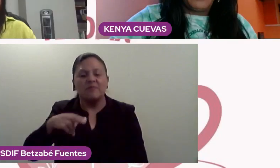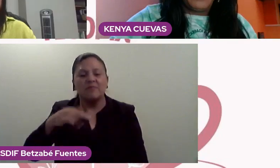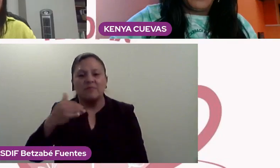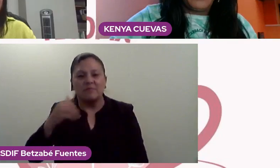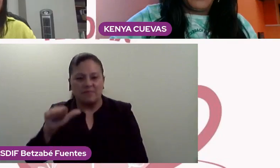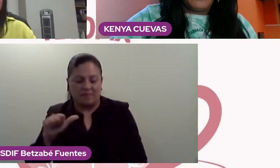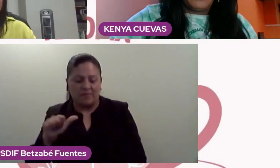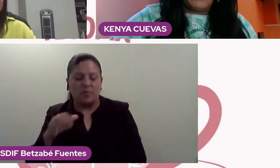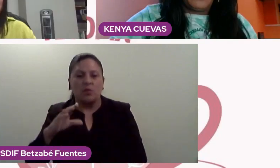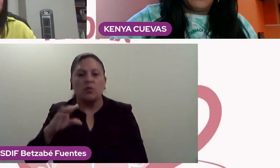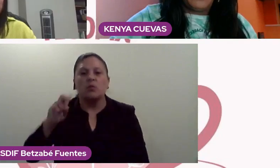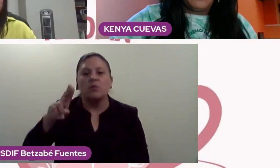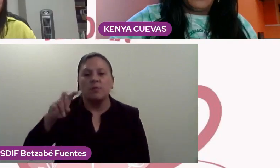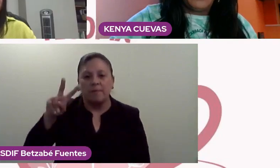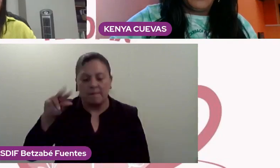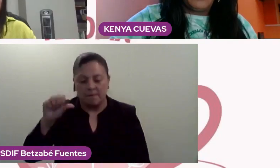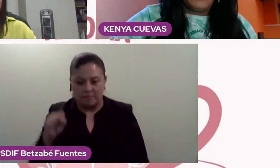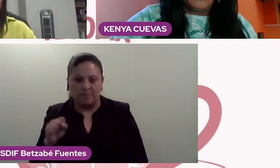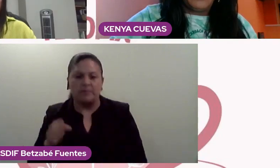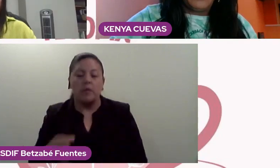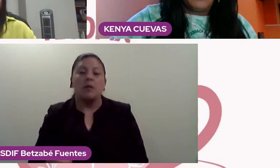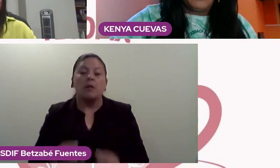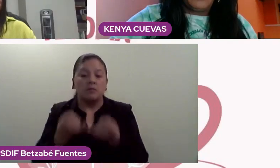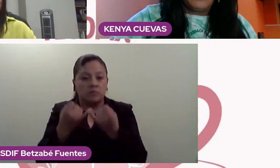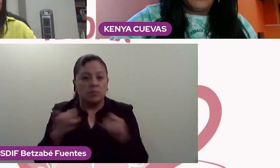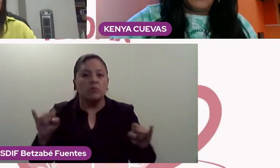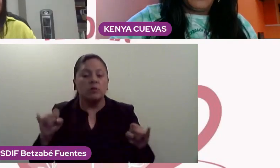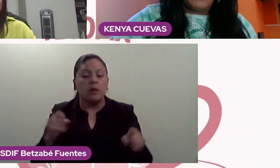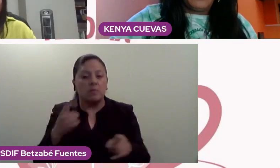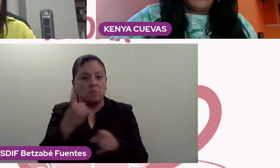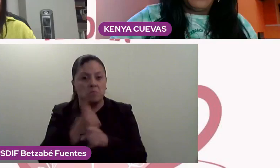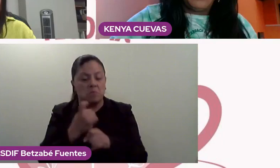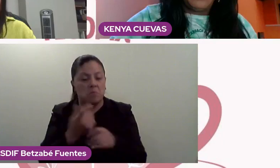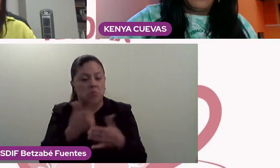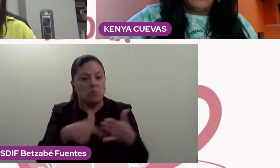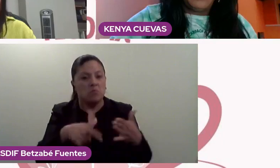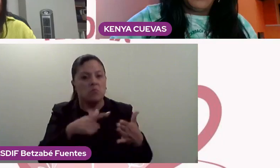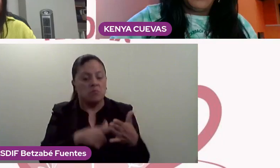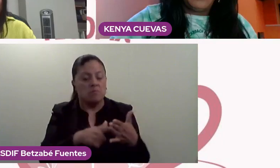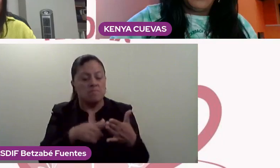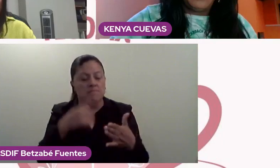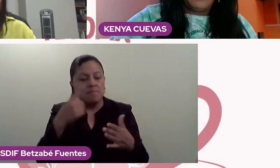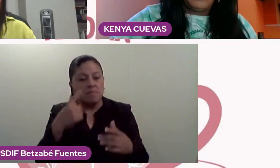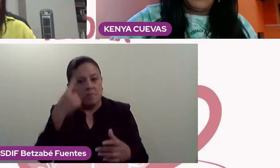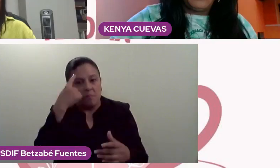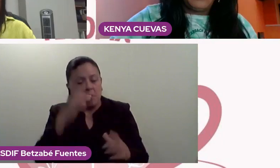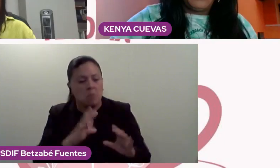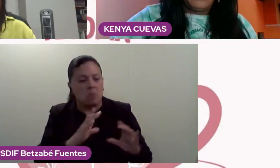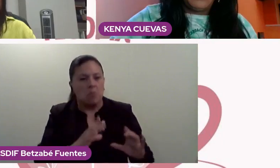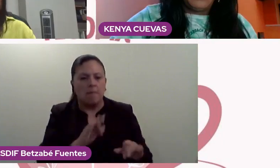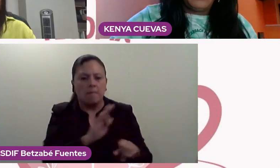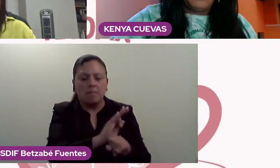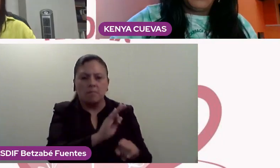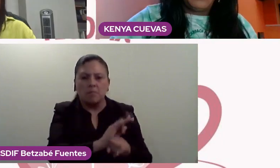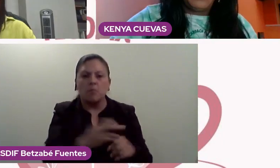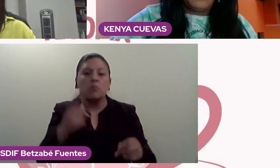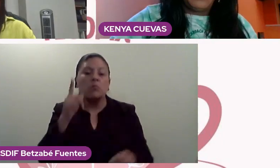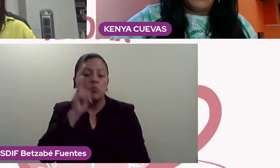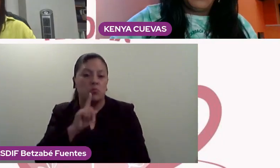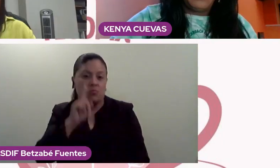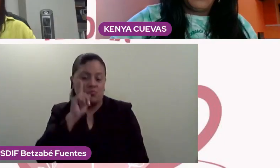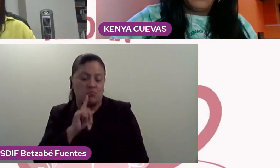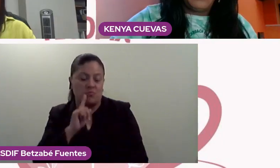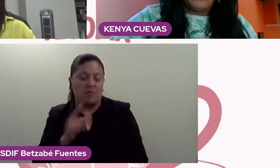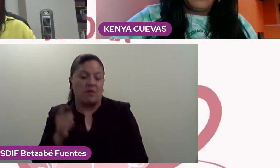En 2020 inaugura el primer refugio para mujeres trans en México, que lleva el nombre de Casa Hogar